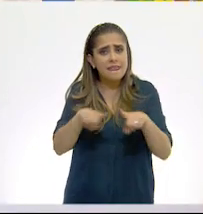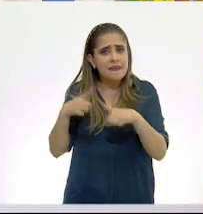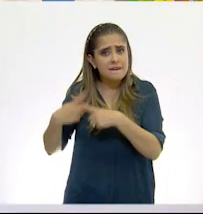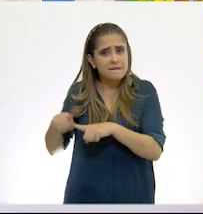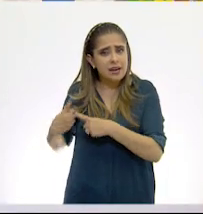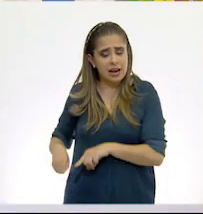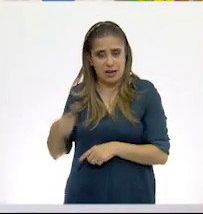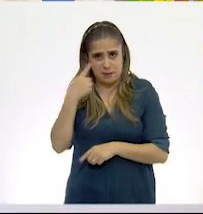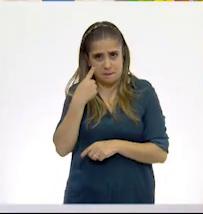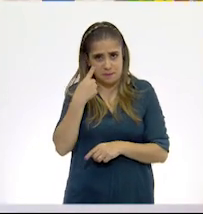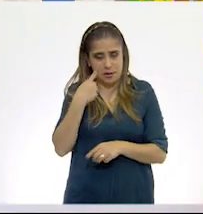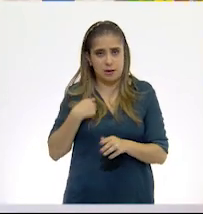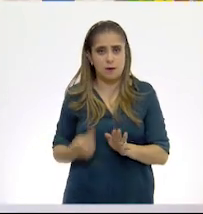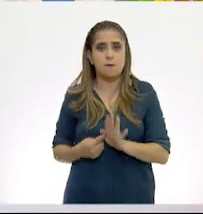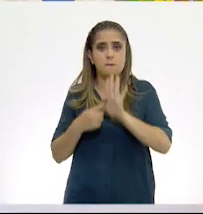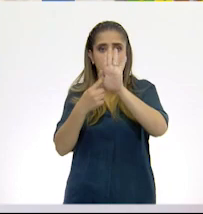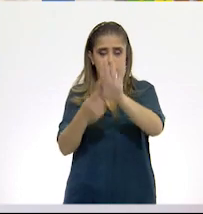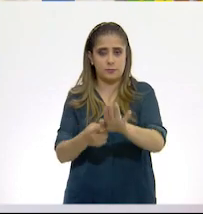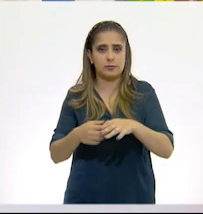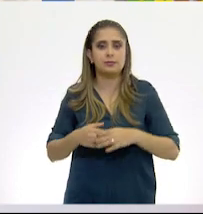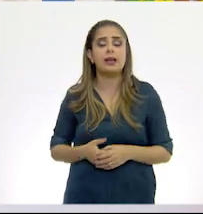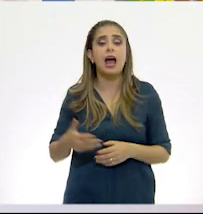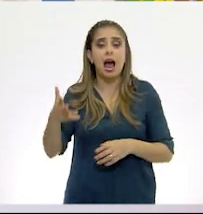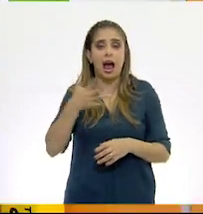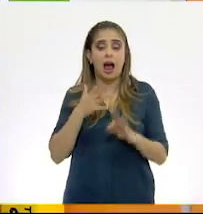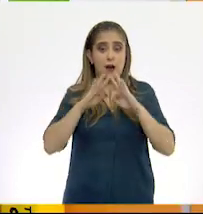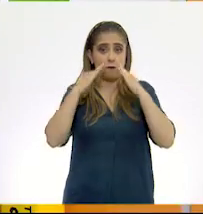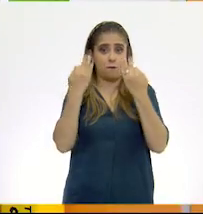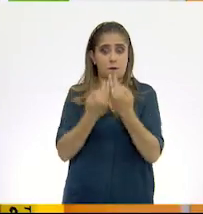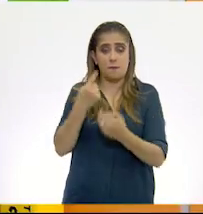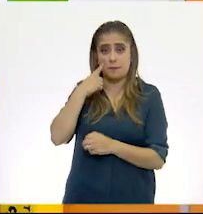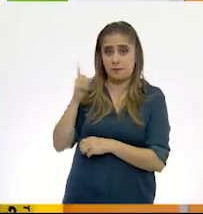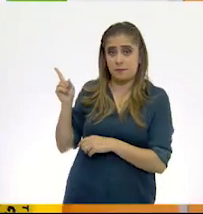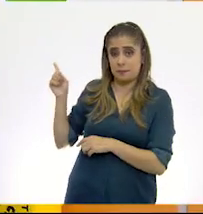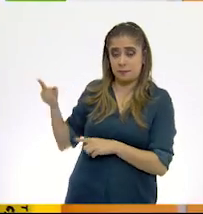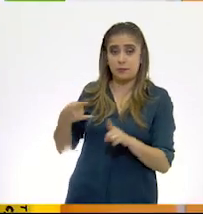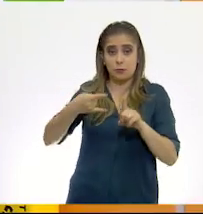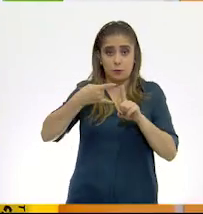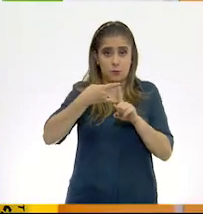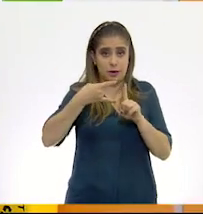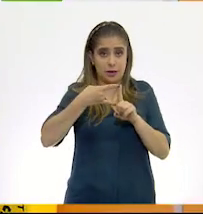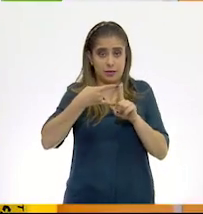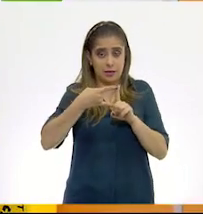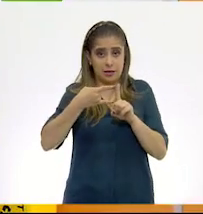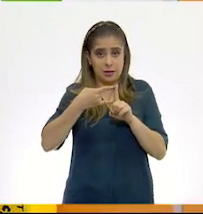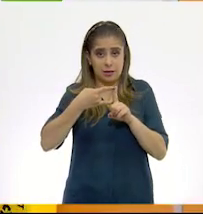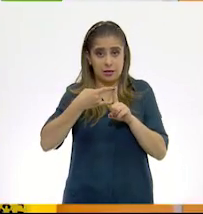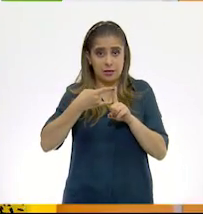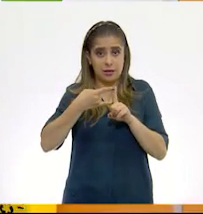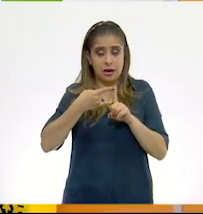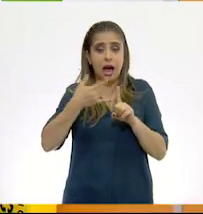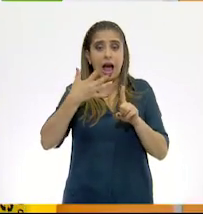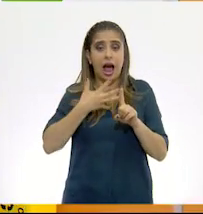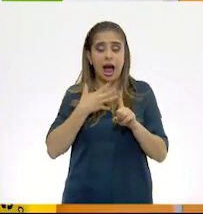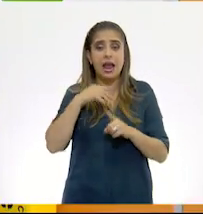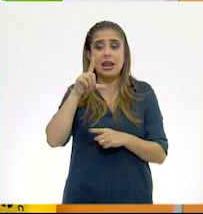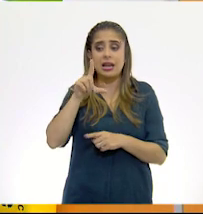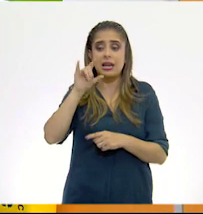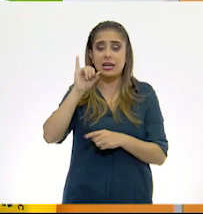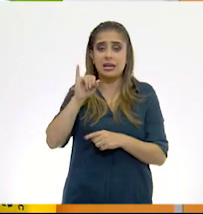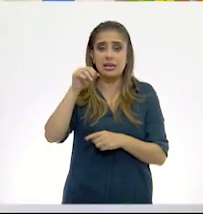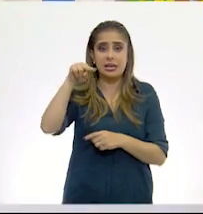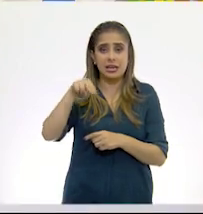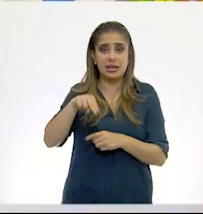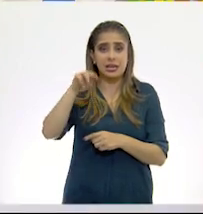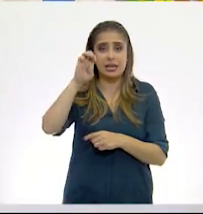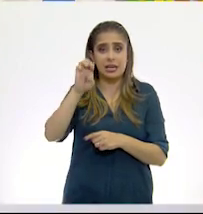mostrar. Hay cuerpos, como el que tengo yo aquí, que es un cuadrado, que tiene líneas que se